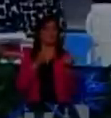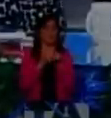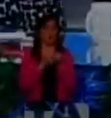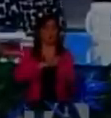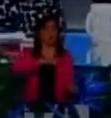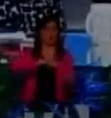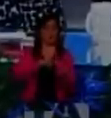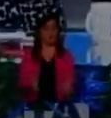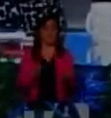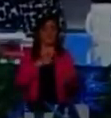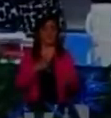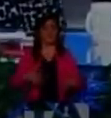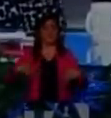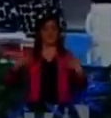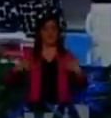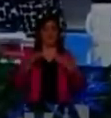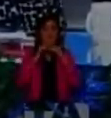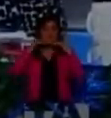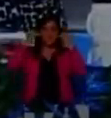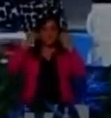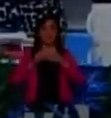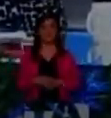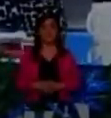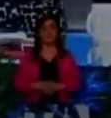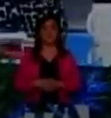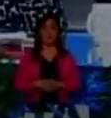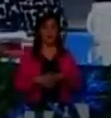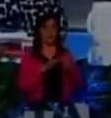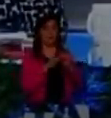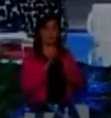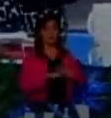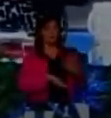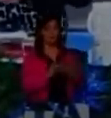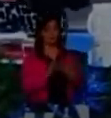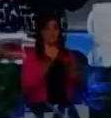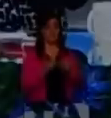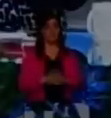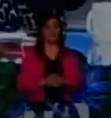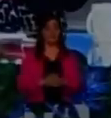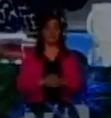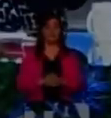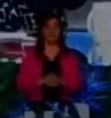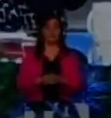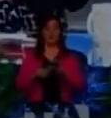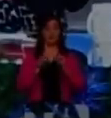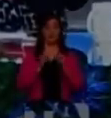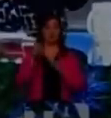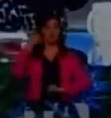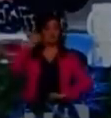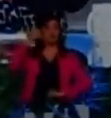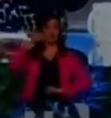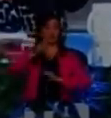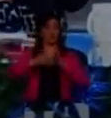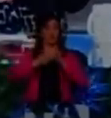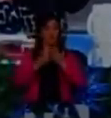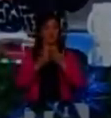aliento, unas ganas de sonreír a estos chiquitines y chiquitinas. Vamos todos a colaborar entonces. Los números los pueden revisar nuevamente